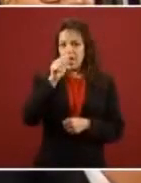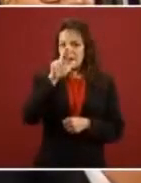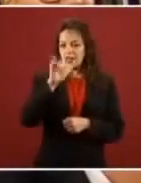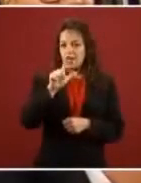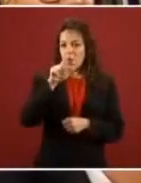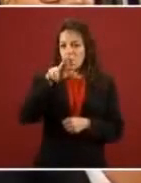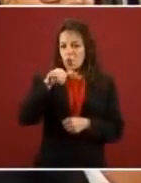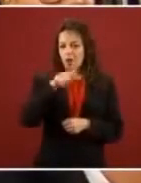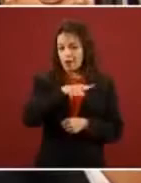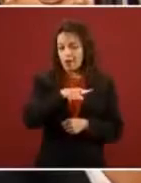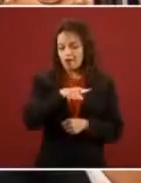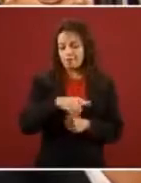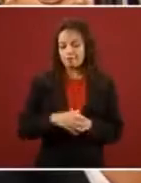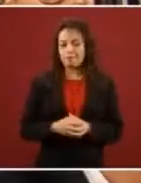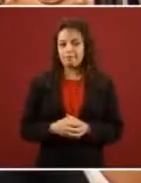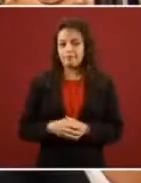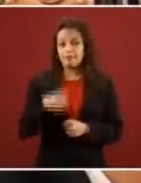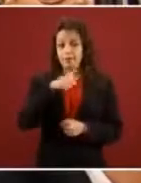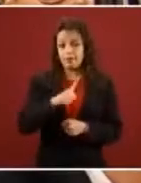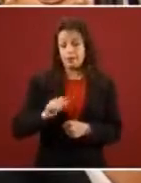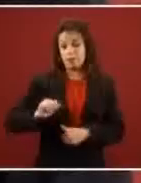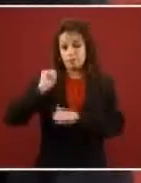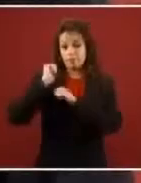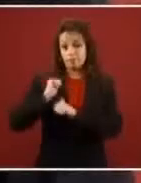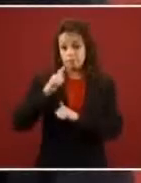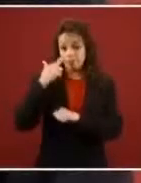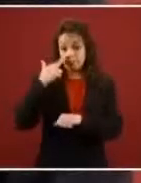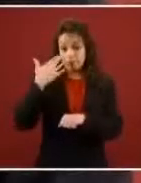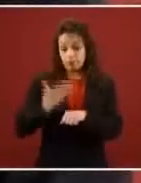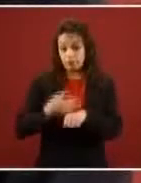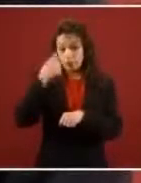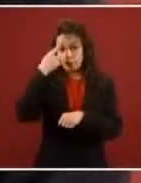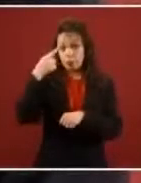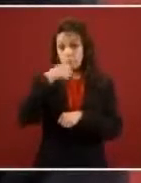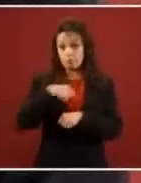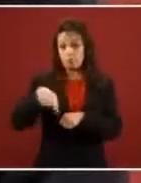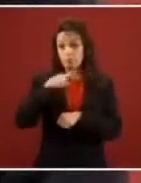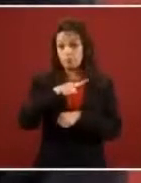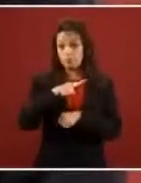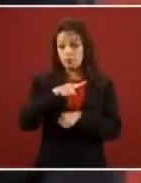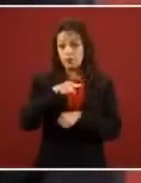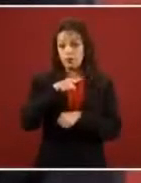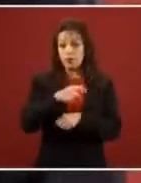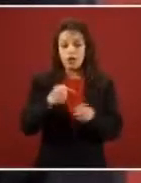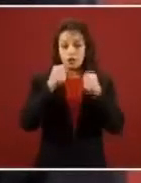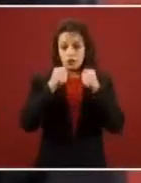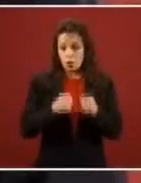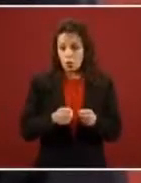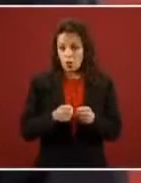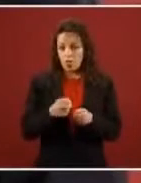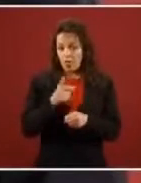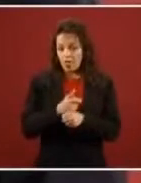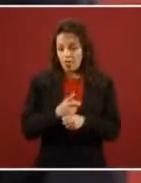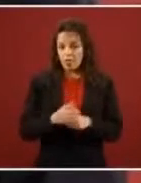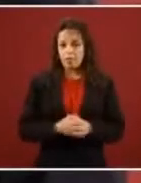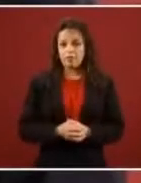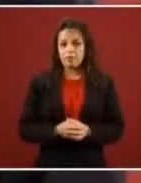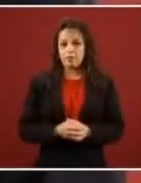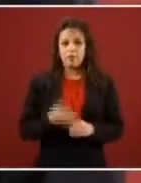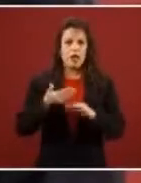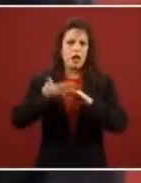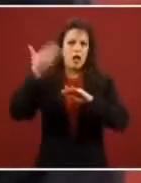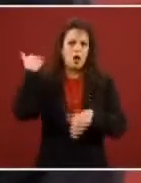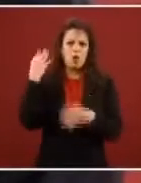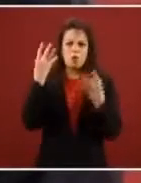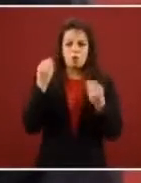de la seguridad de Felipe. Pero eso fue hace mucho. No, hace relativamente poco. Pero todo eso fue